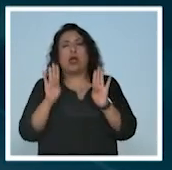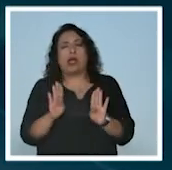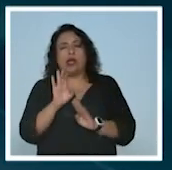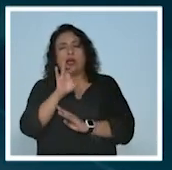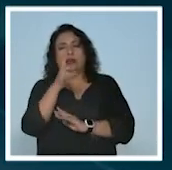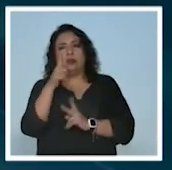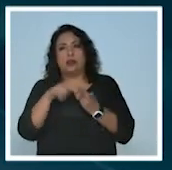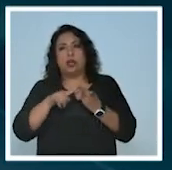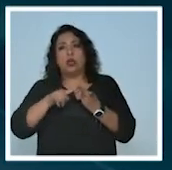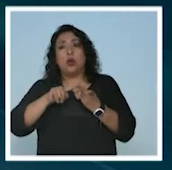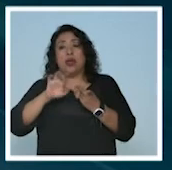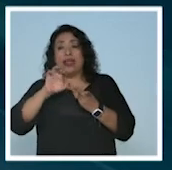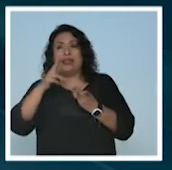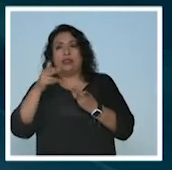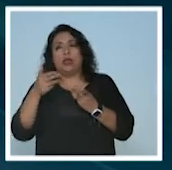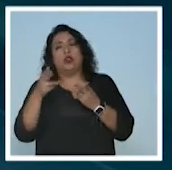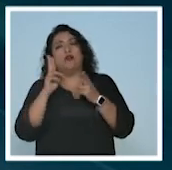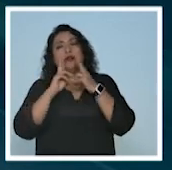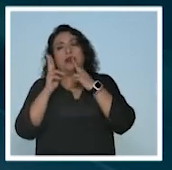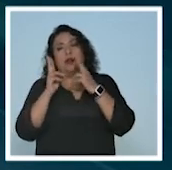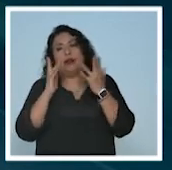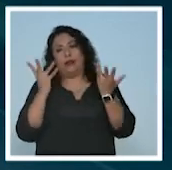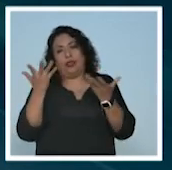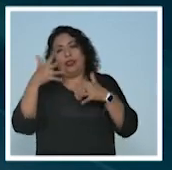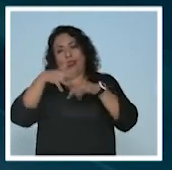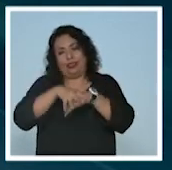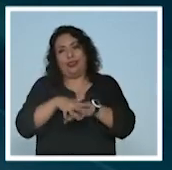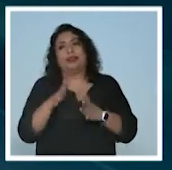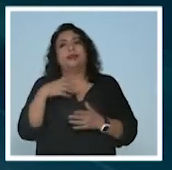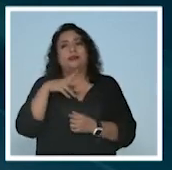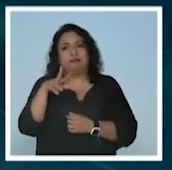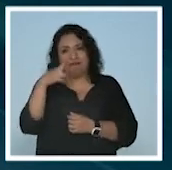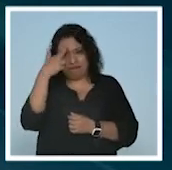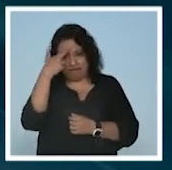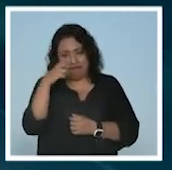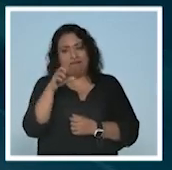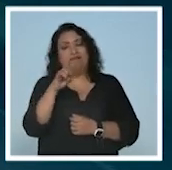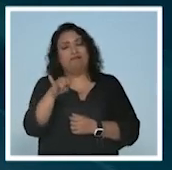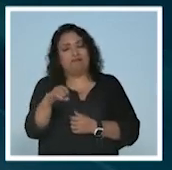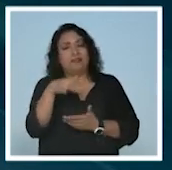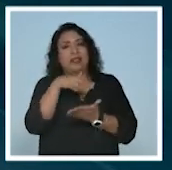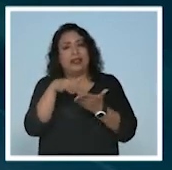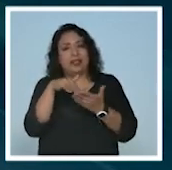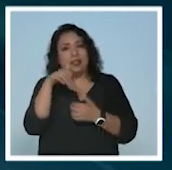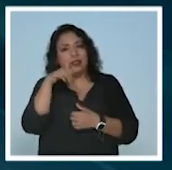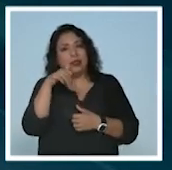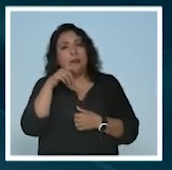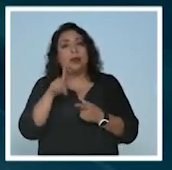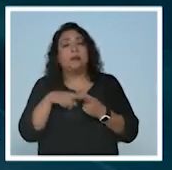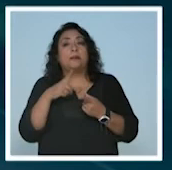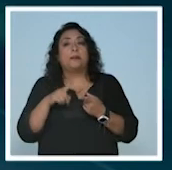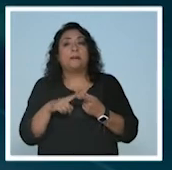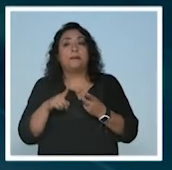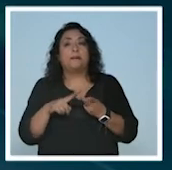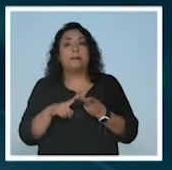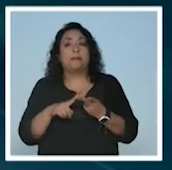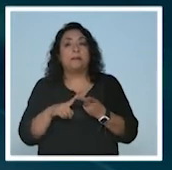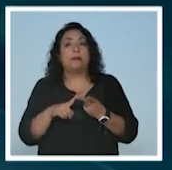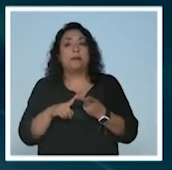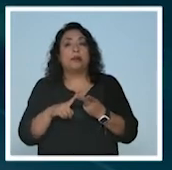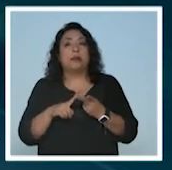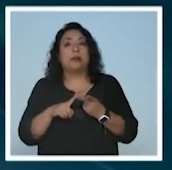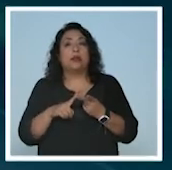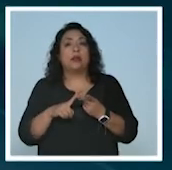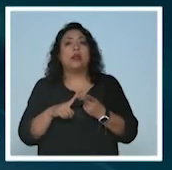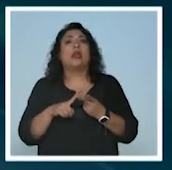y mis ensayos son absolutamente narrativos. Efectivamente, estamos frente a la literatura todo el tiempo. Y bueno, la segunda